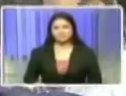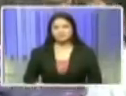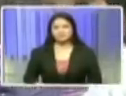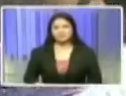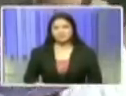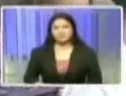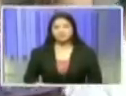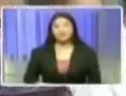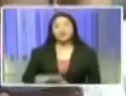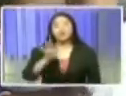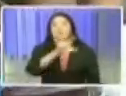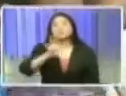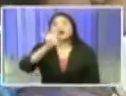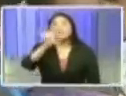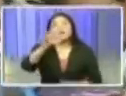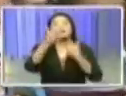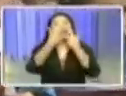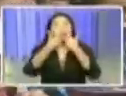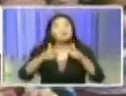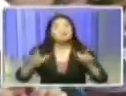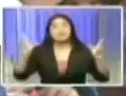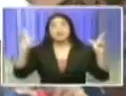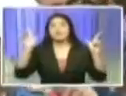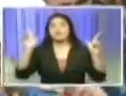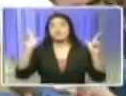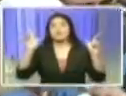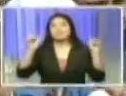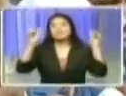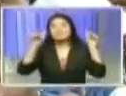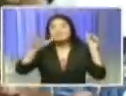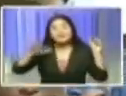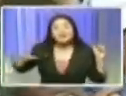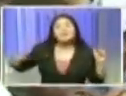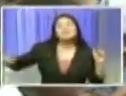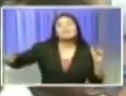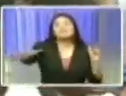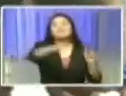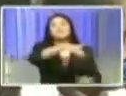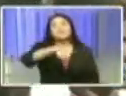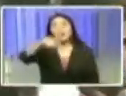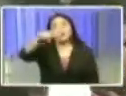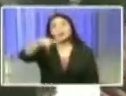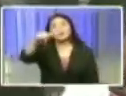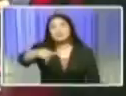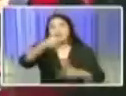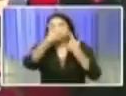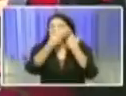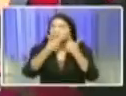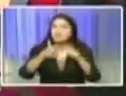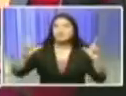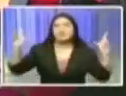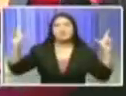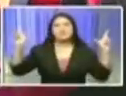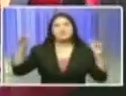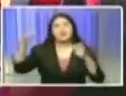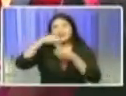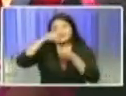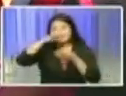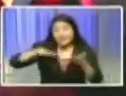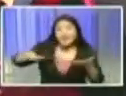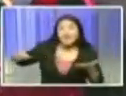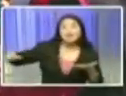Una patria libre hacia adentro, una patria libre hacia